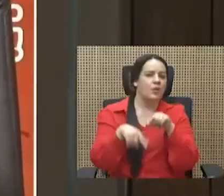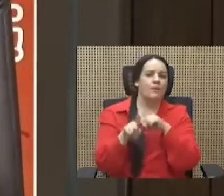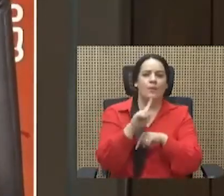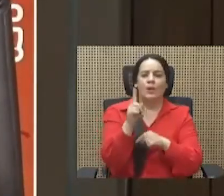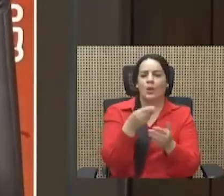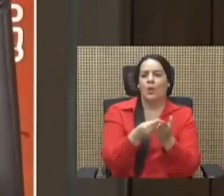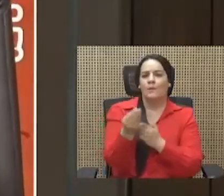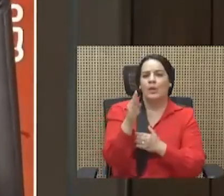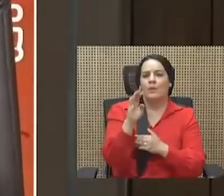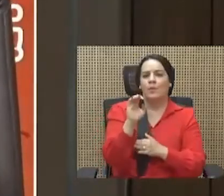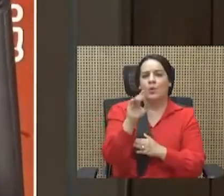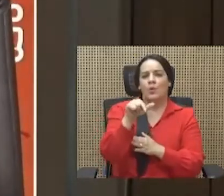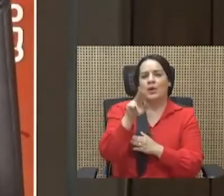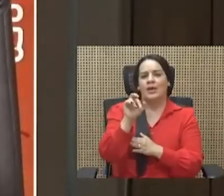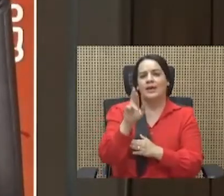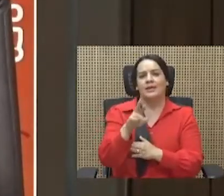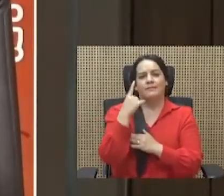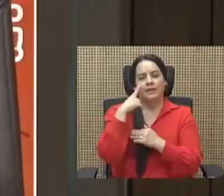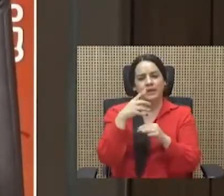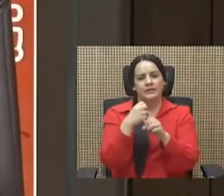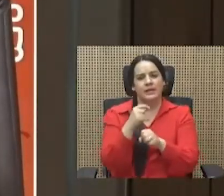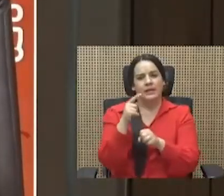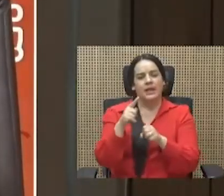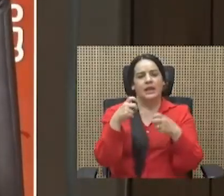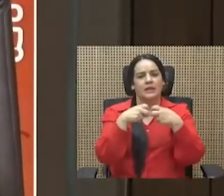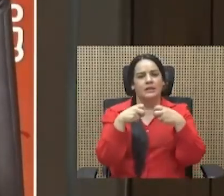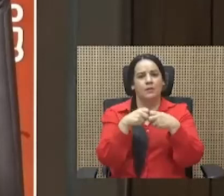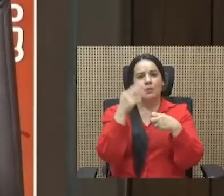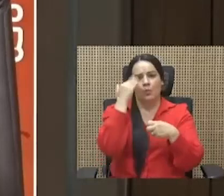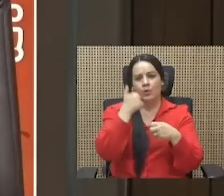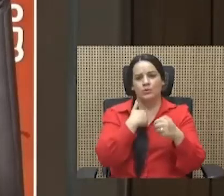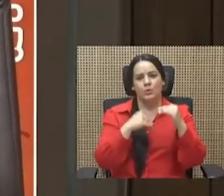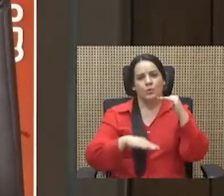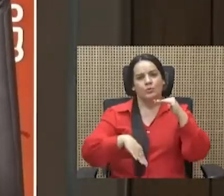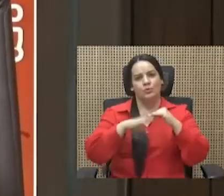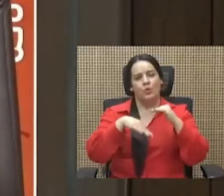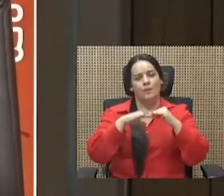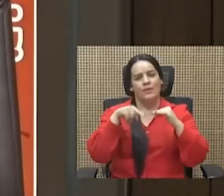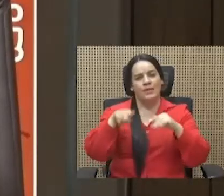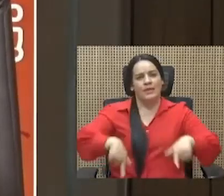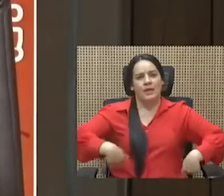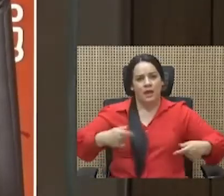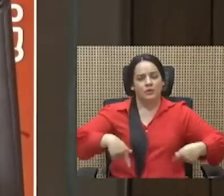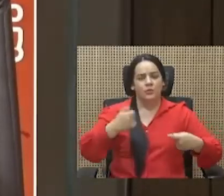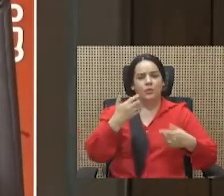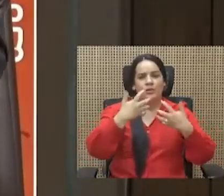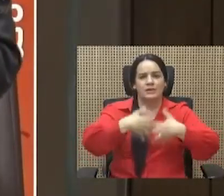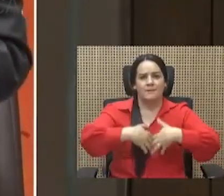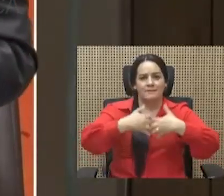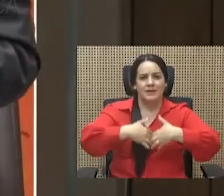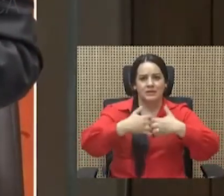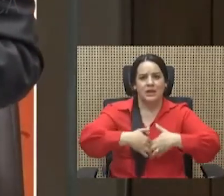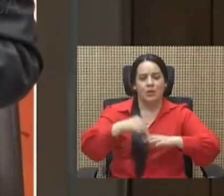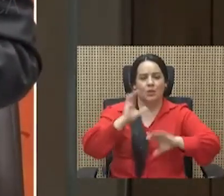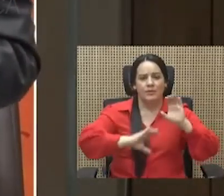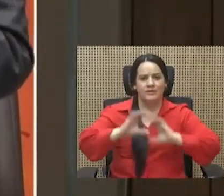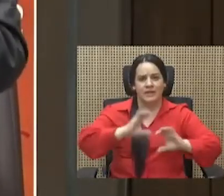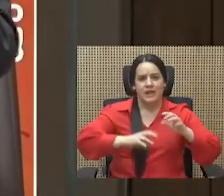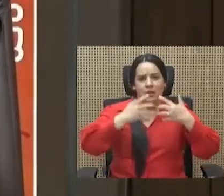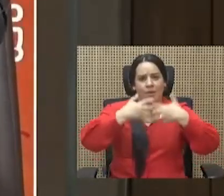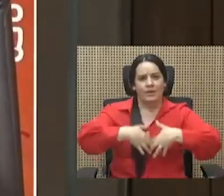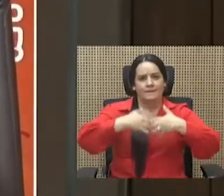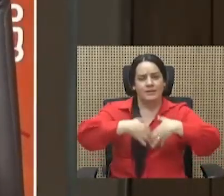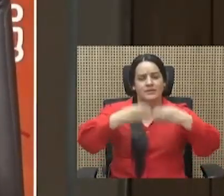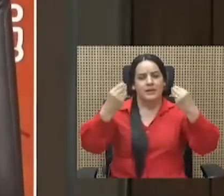electricidad porque llegó a un tope de gasto? Cuando es una empresa comercial, cuando es una empresa que vende un servicio, que